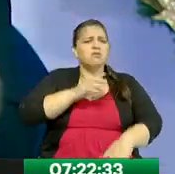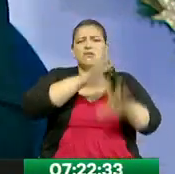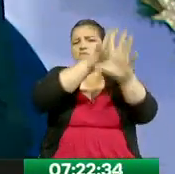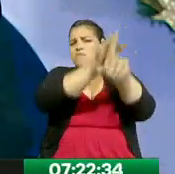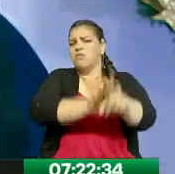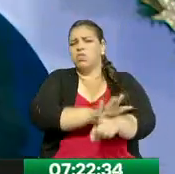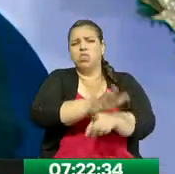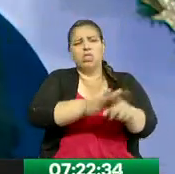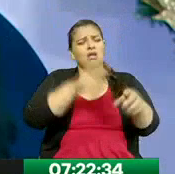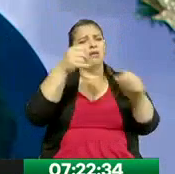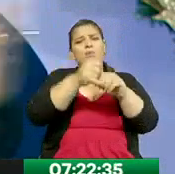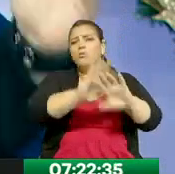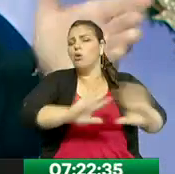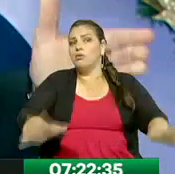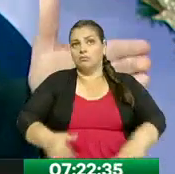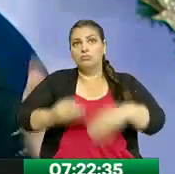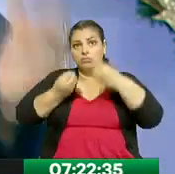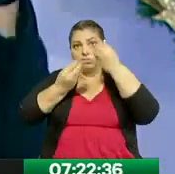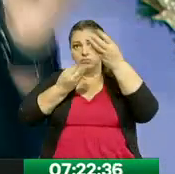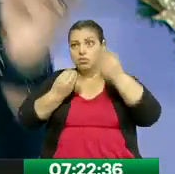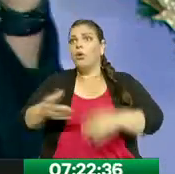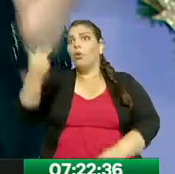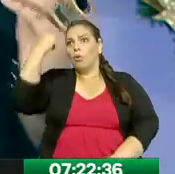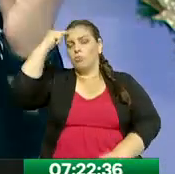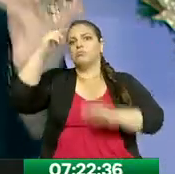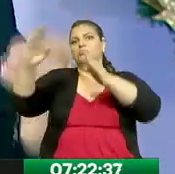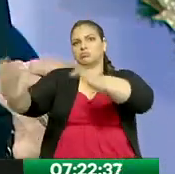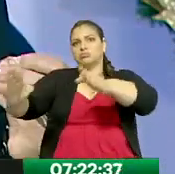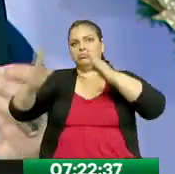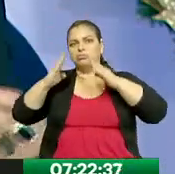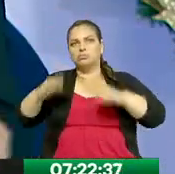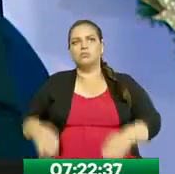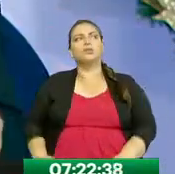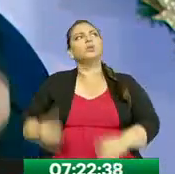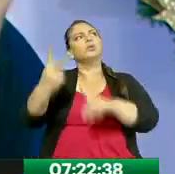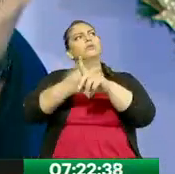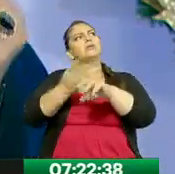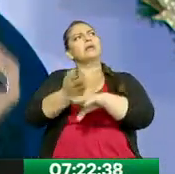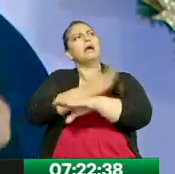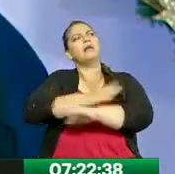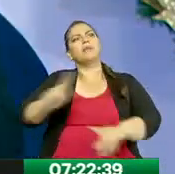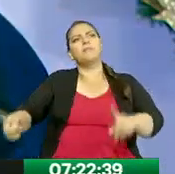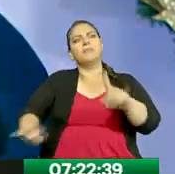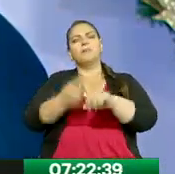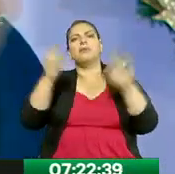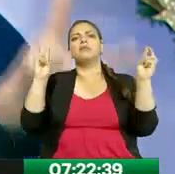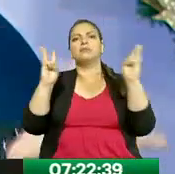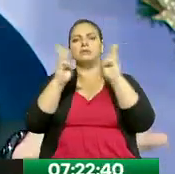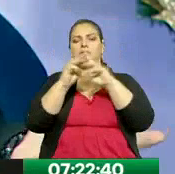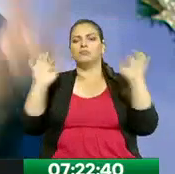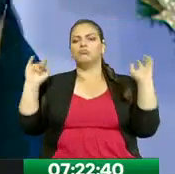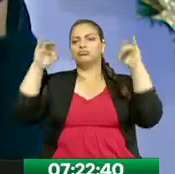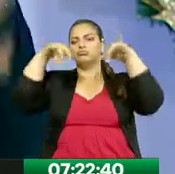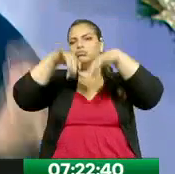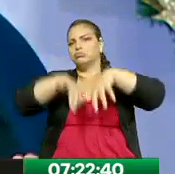importante, nosotros hicimos hace unos 2 meses atrás el primer seminario internacional para tratamiento psicológico. Tú